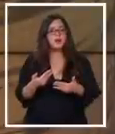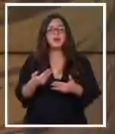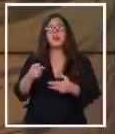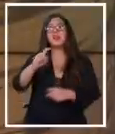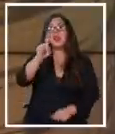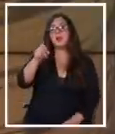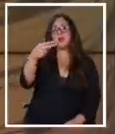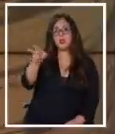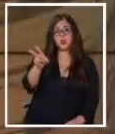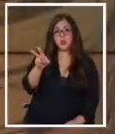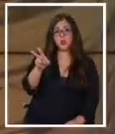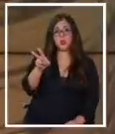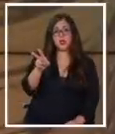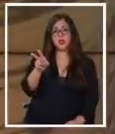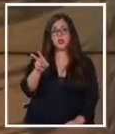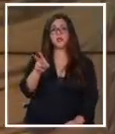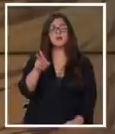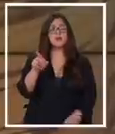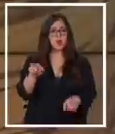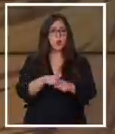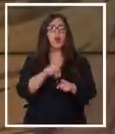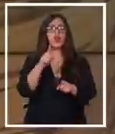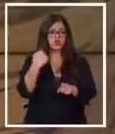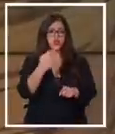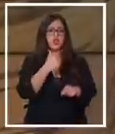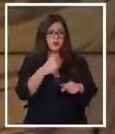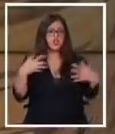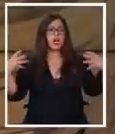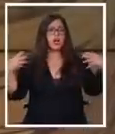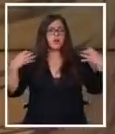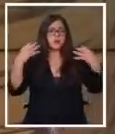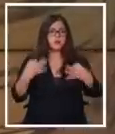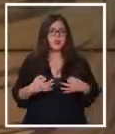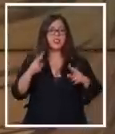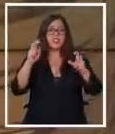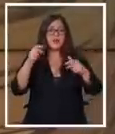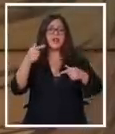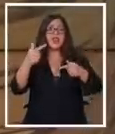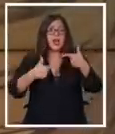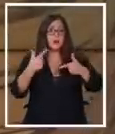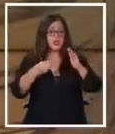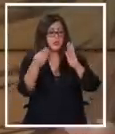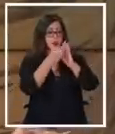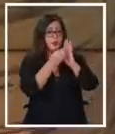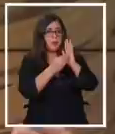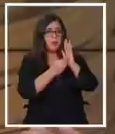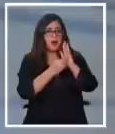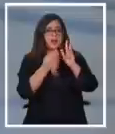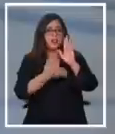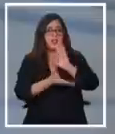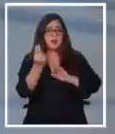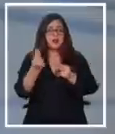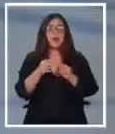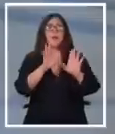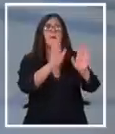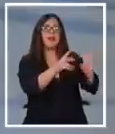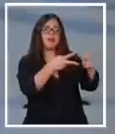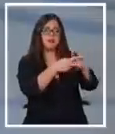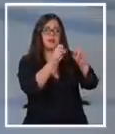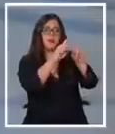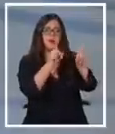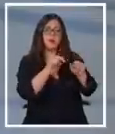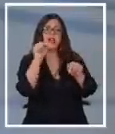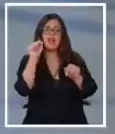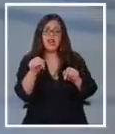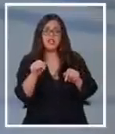nosotros tenemos que osa vamos a ser muy responsables en eso y la política de los retiros hoy día y la política de los retiros hoy días pero la pregunta es el estudio en la